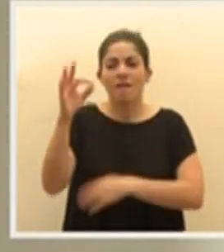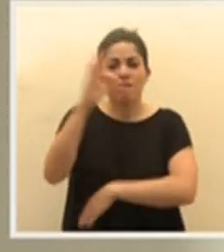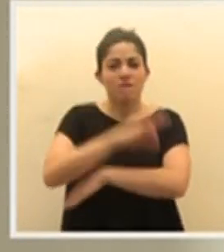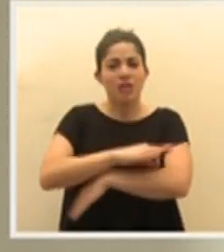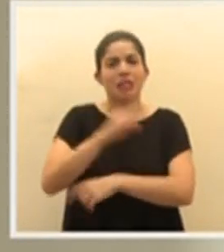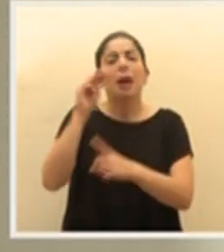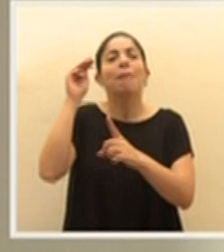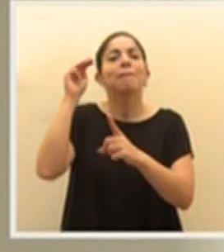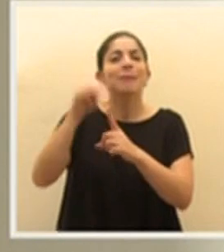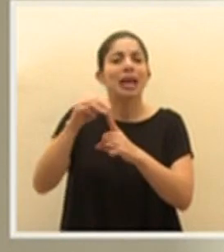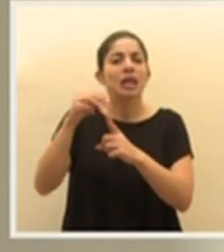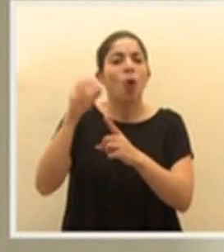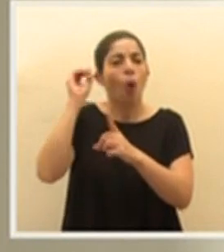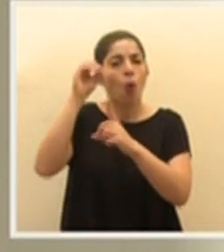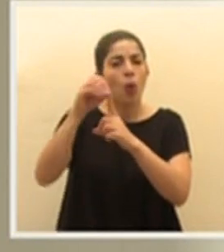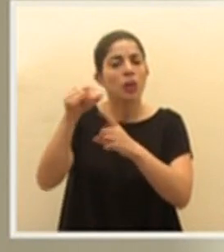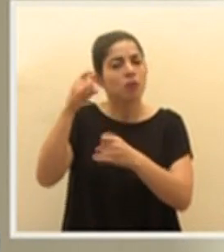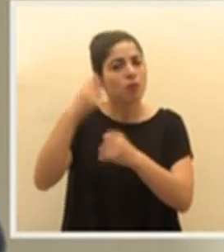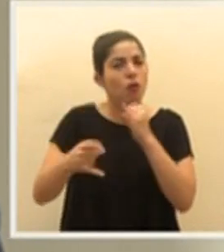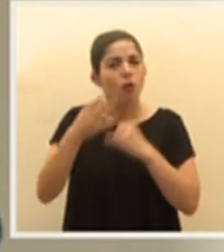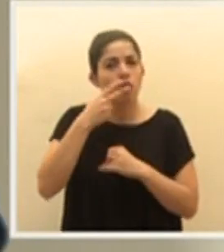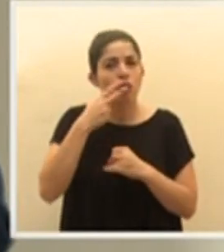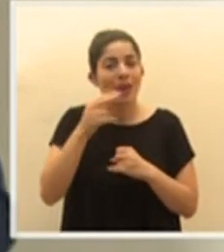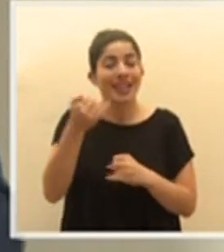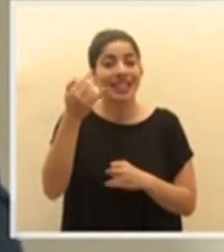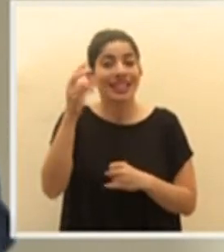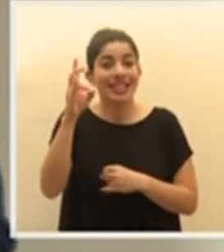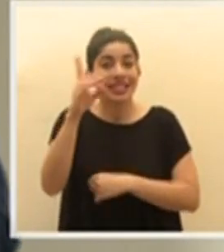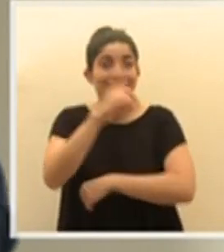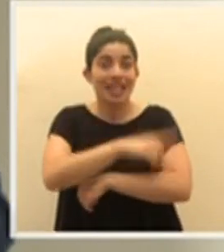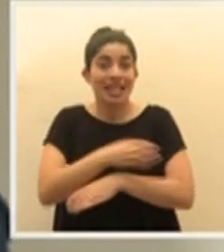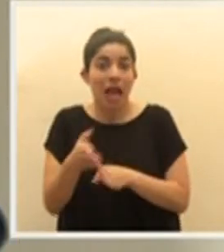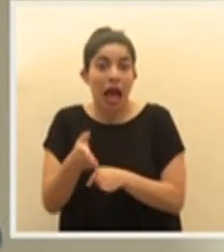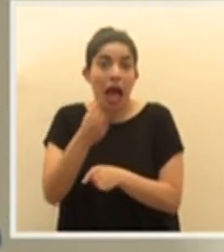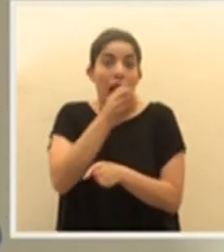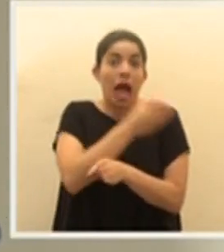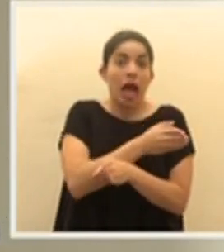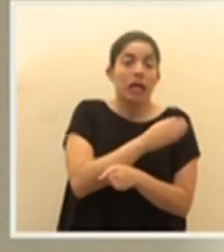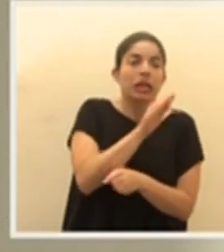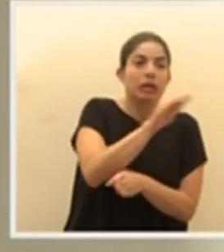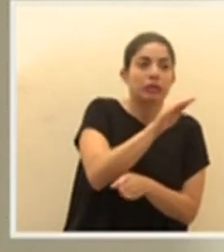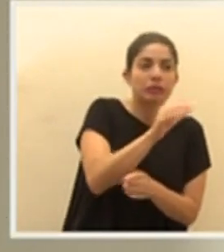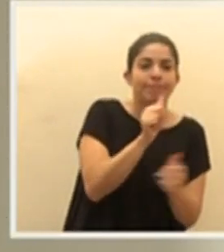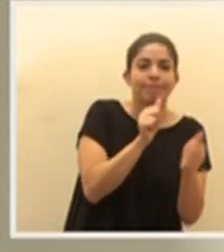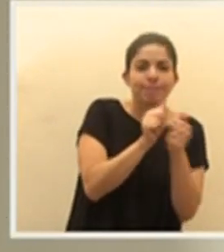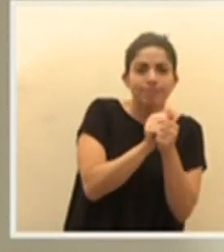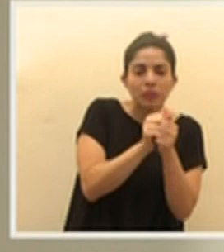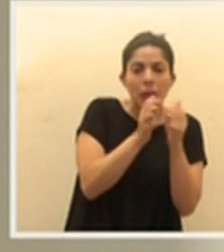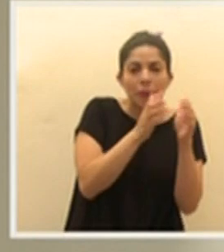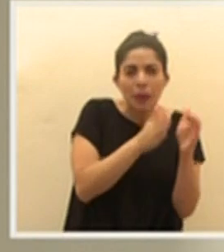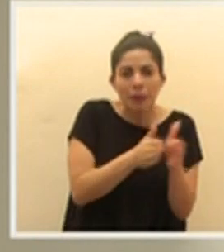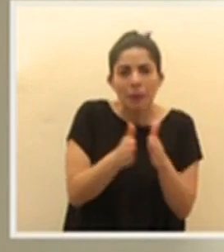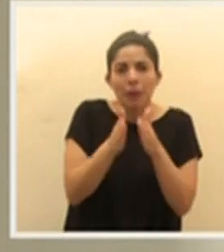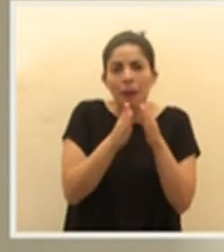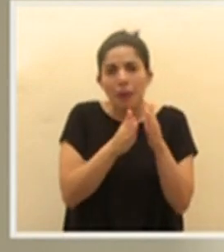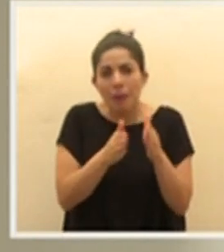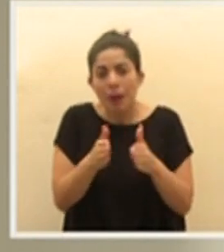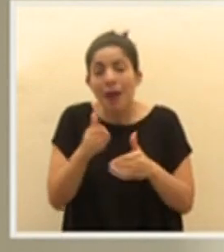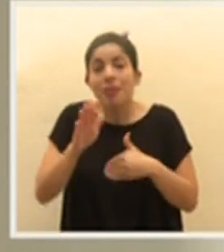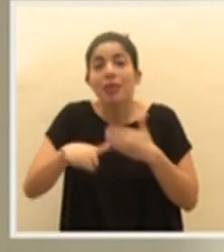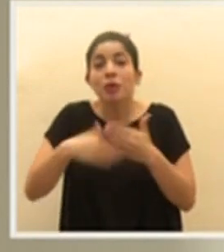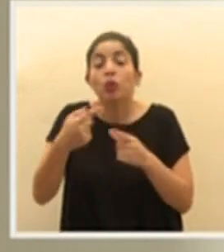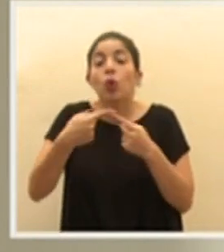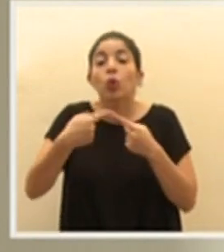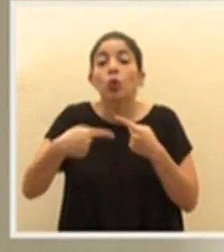una meta, y 17 días previo hay un acompañamiento para irlos preparando, y luego reciben por